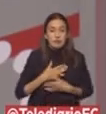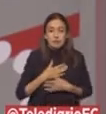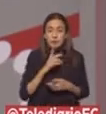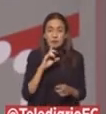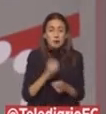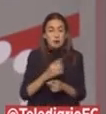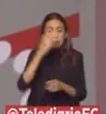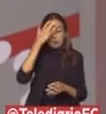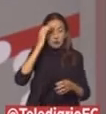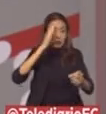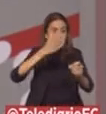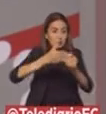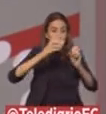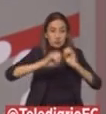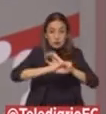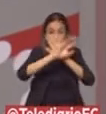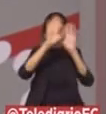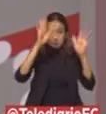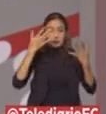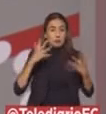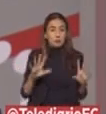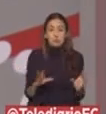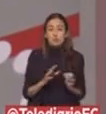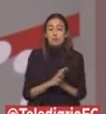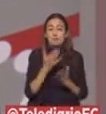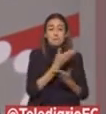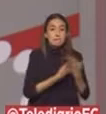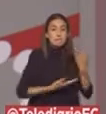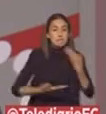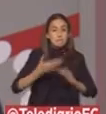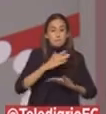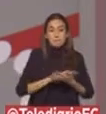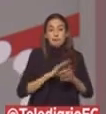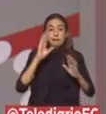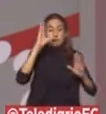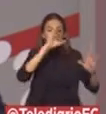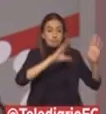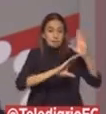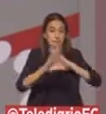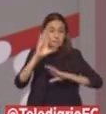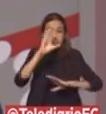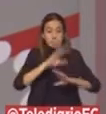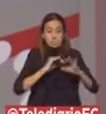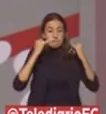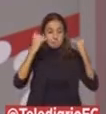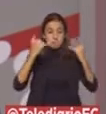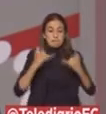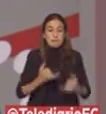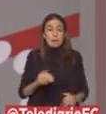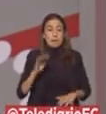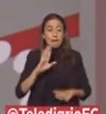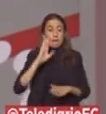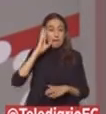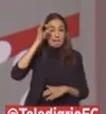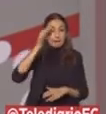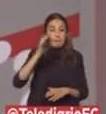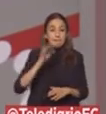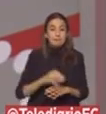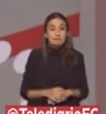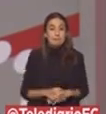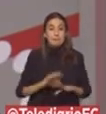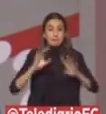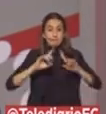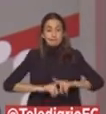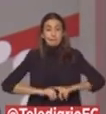objetivos demasiado claros en términos de la de la cooperación que se busca que se busca en la relación regional